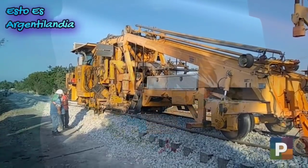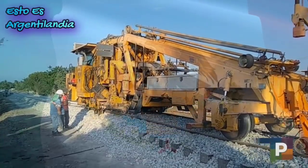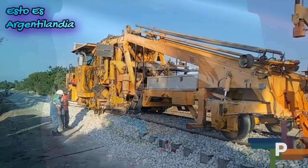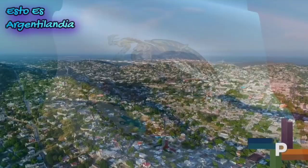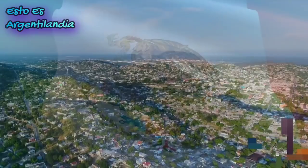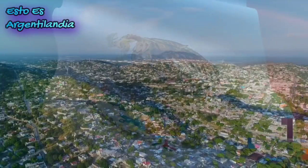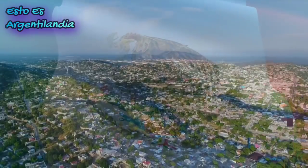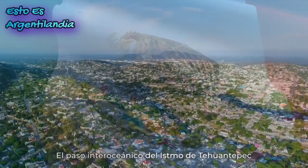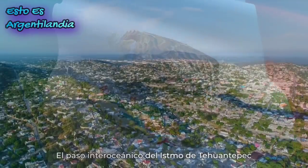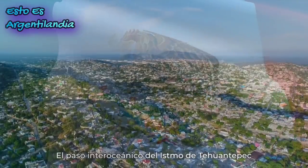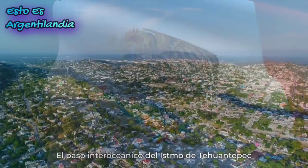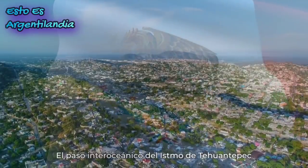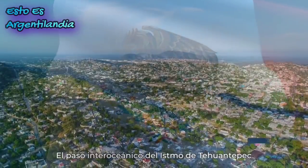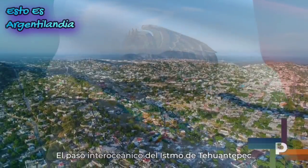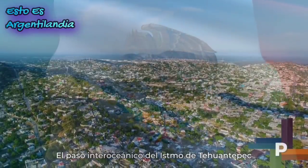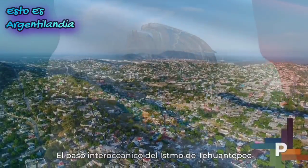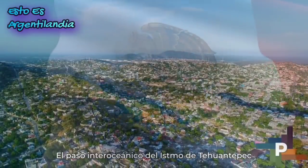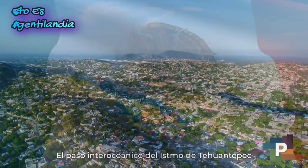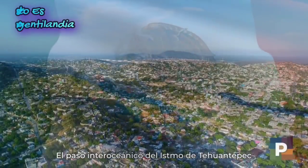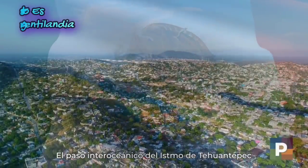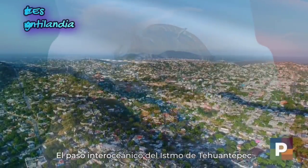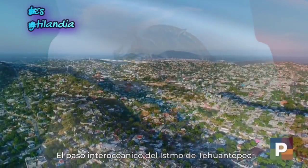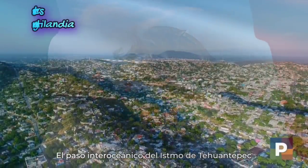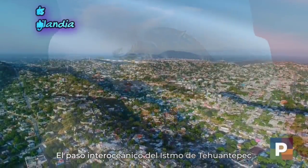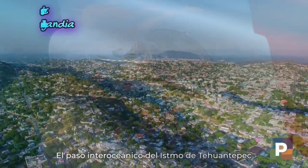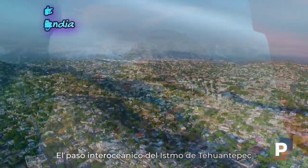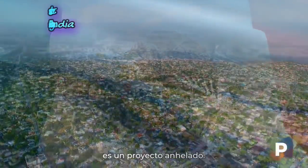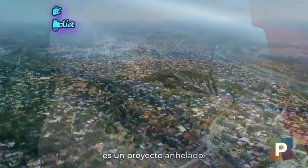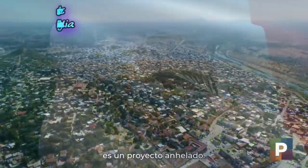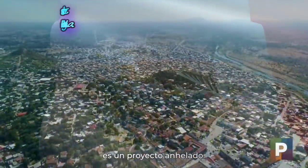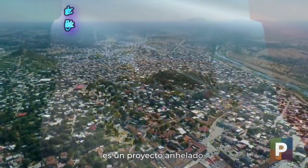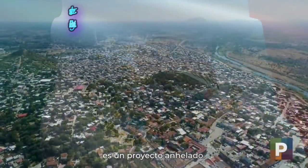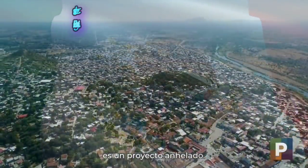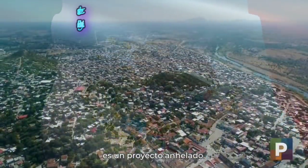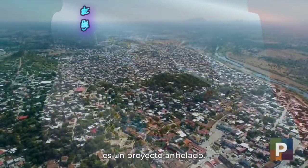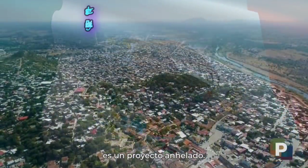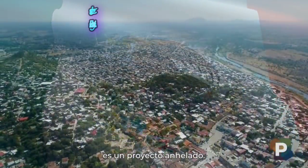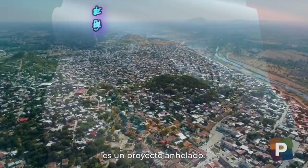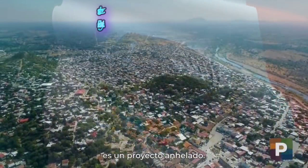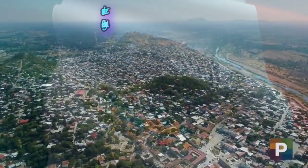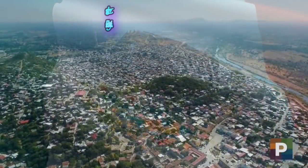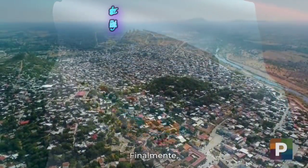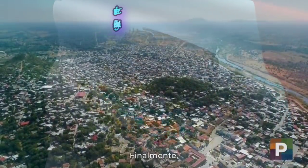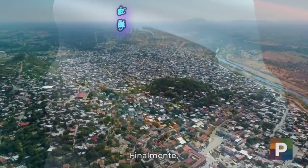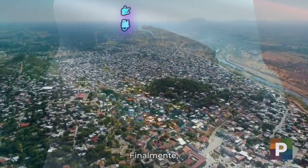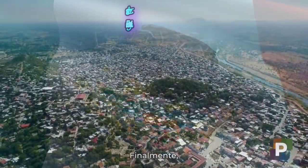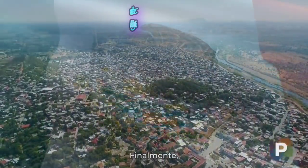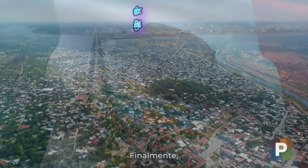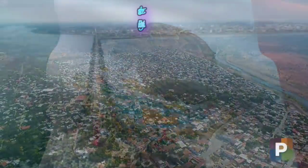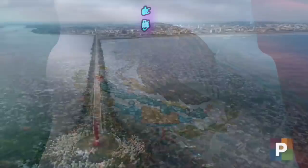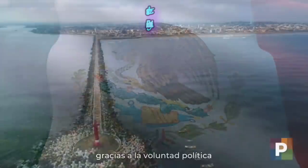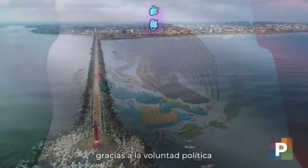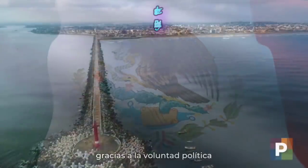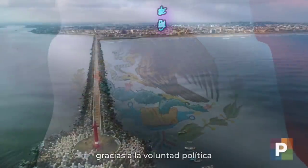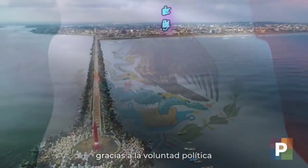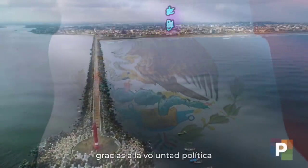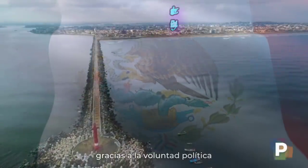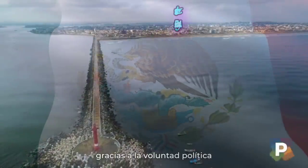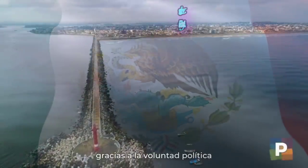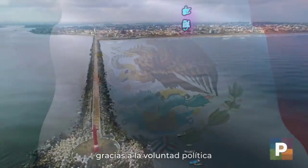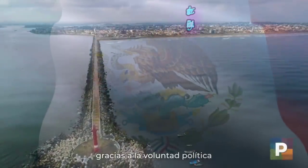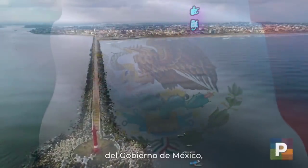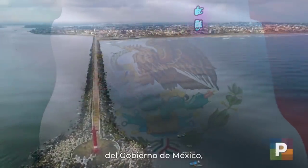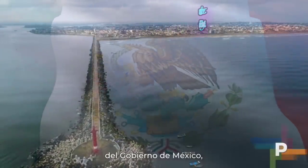contaba este gran proyecto mira proyecto que será un orgullo no va a generar muchos ingresos